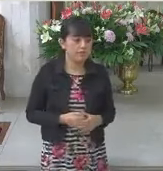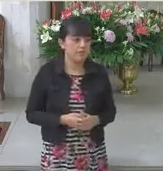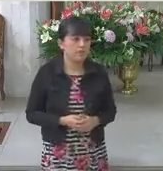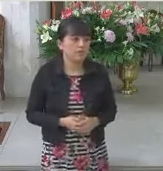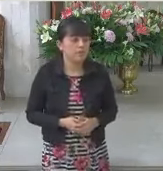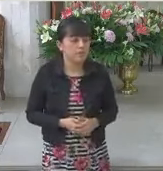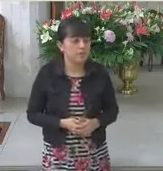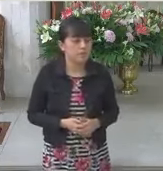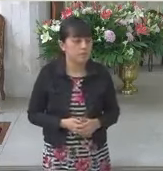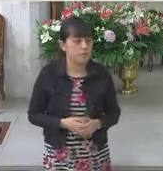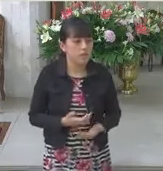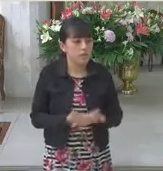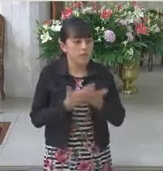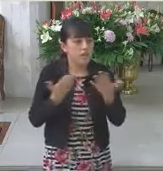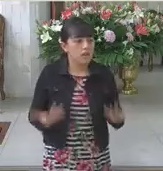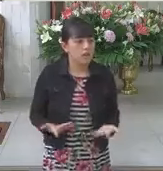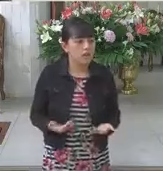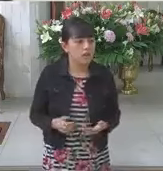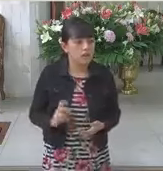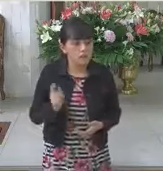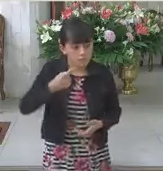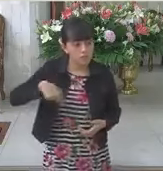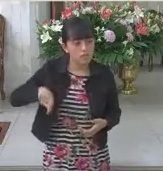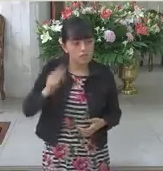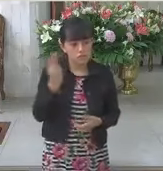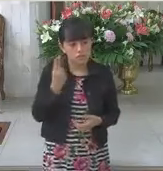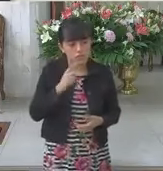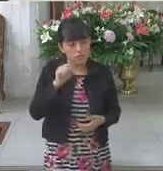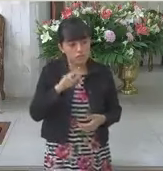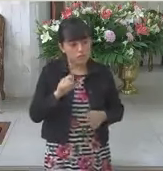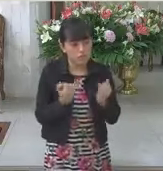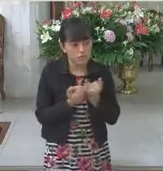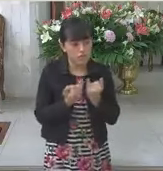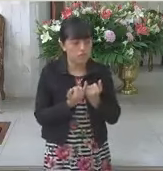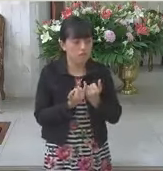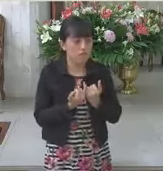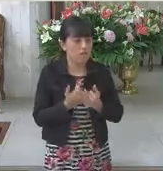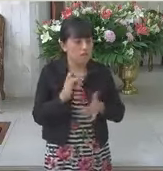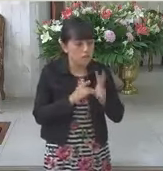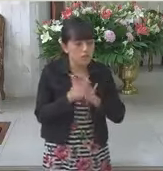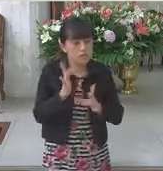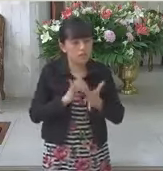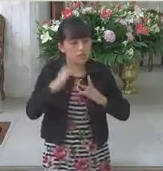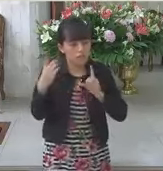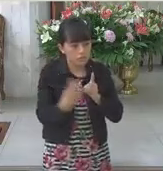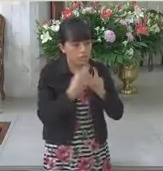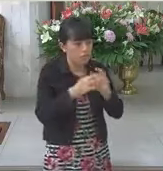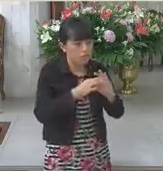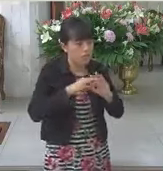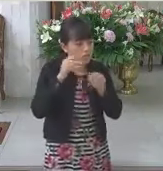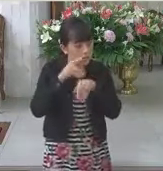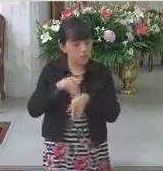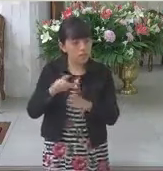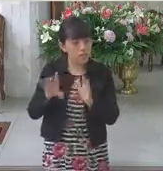advertir que por la senda ancha todos caminan por la senda